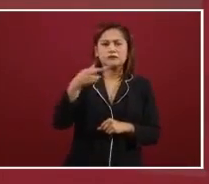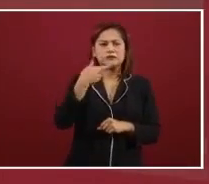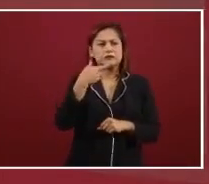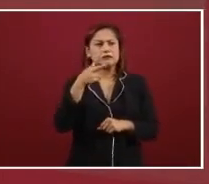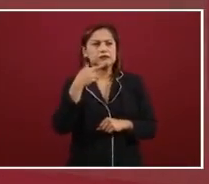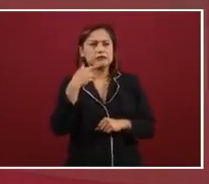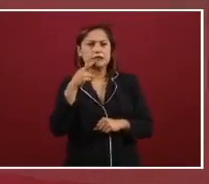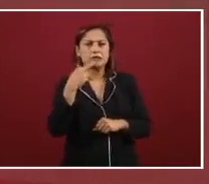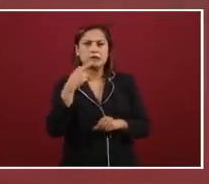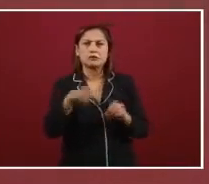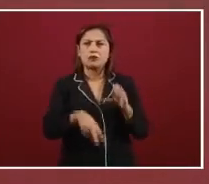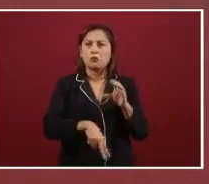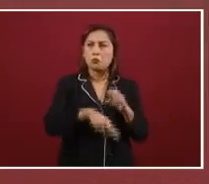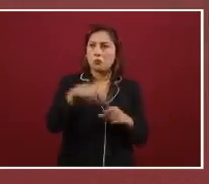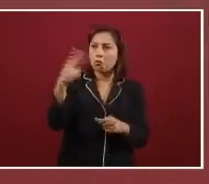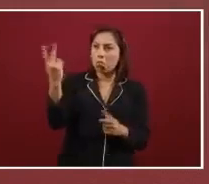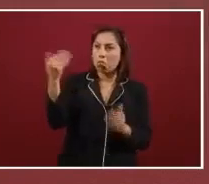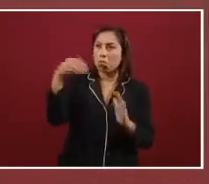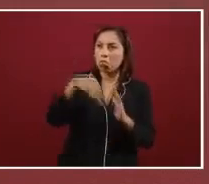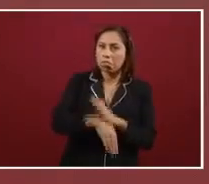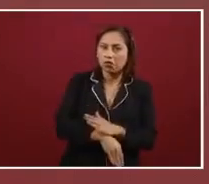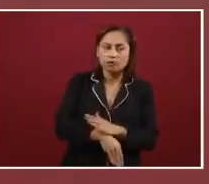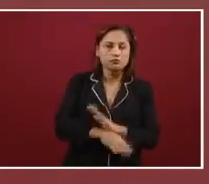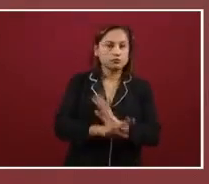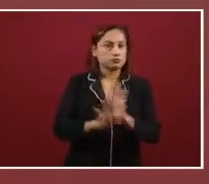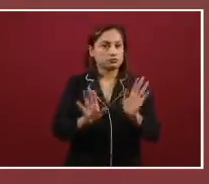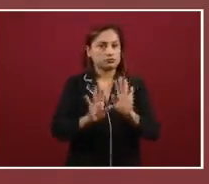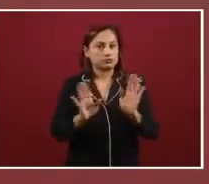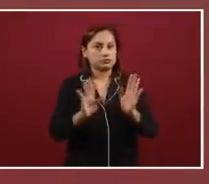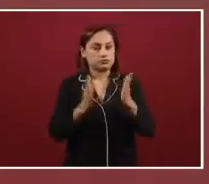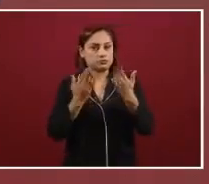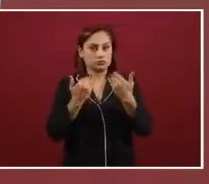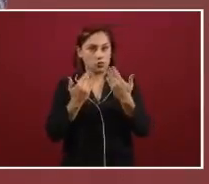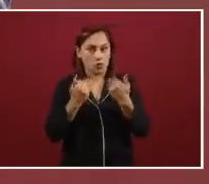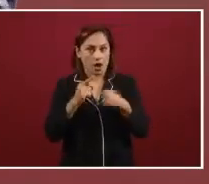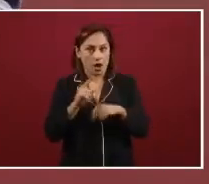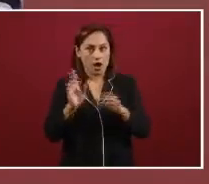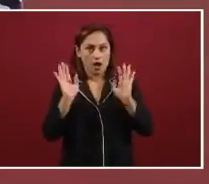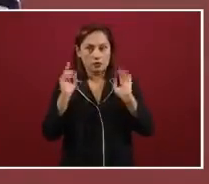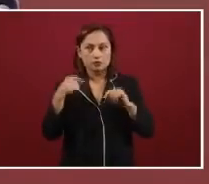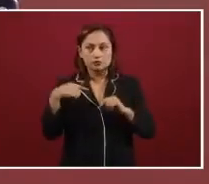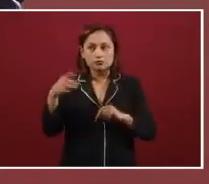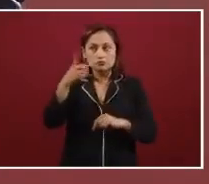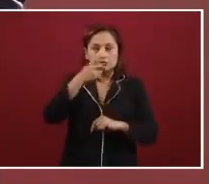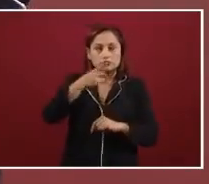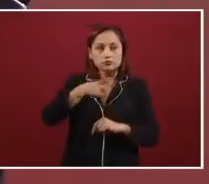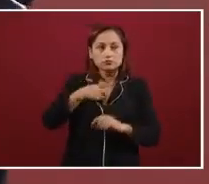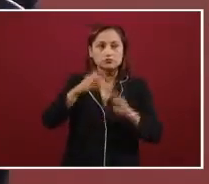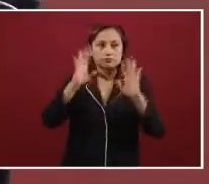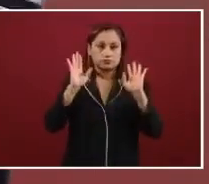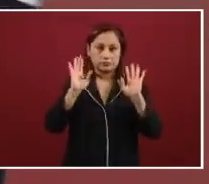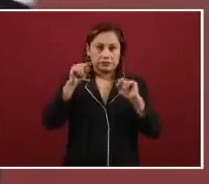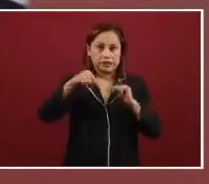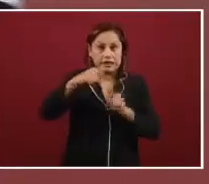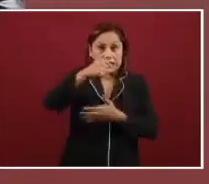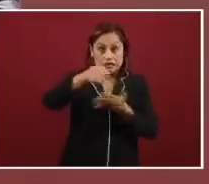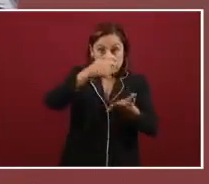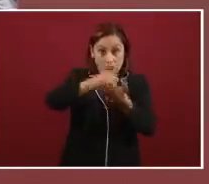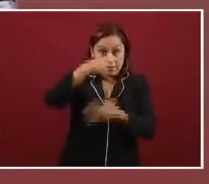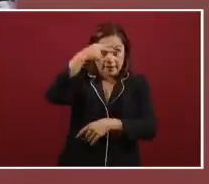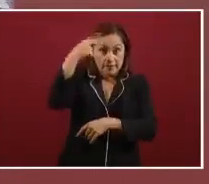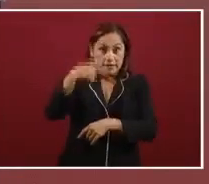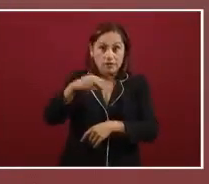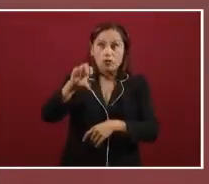en la Ciudad de México. No sé qué esté pasando en todo el país, pero estoy al